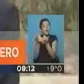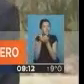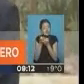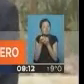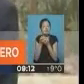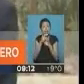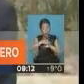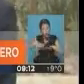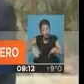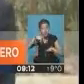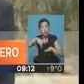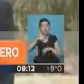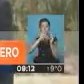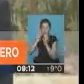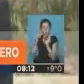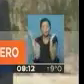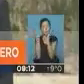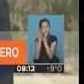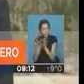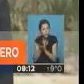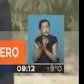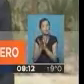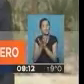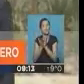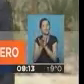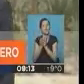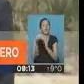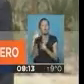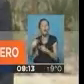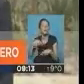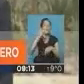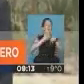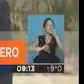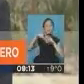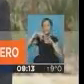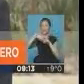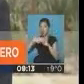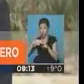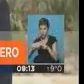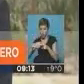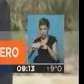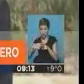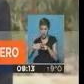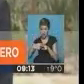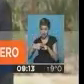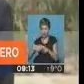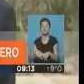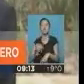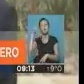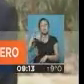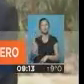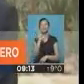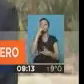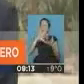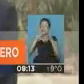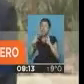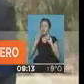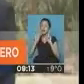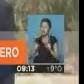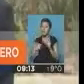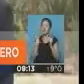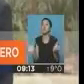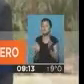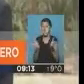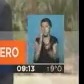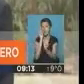santiagueños en carreras científico-tecnológicas, pero tiene todas las posibilidades de que esta sea una manera distinta de generar trabajo en la